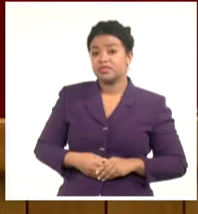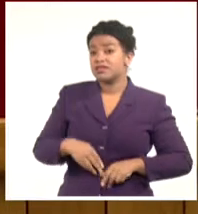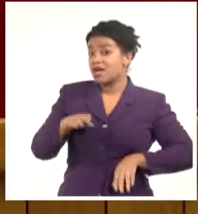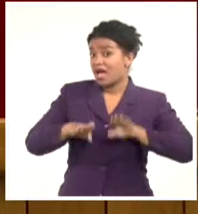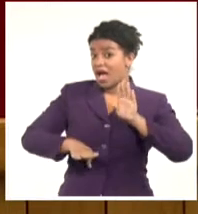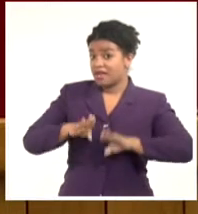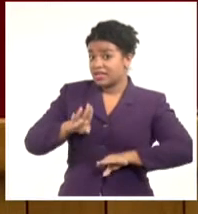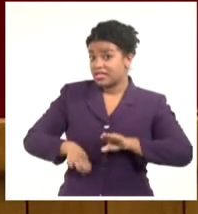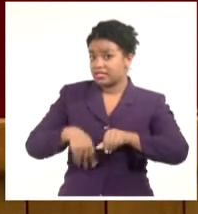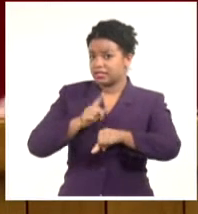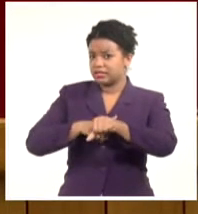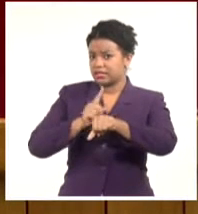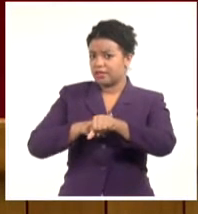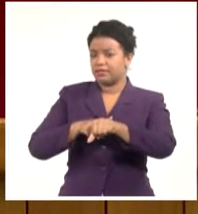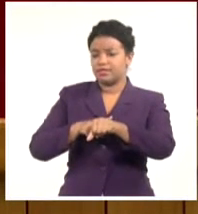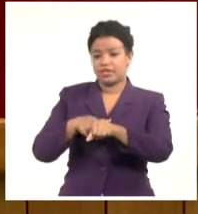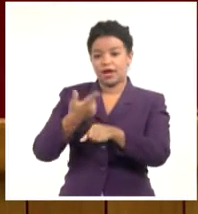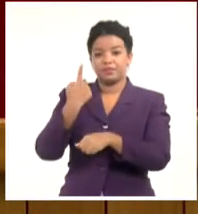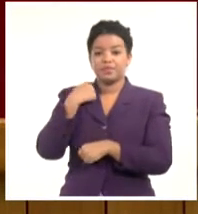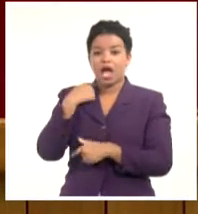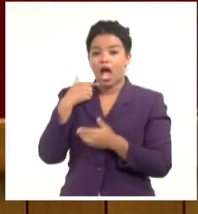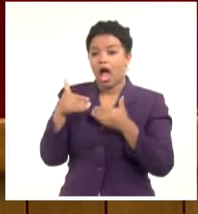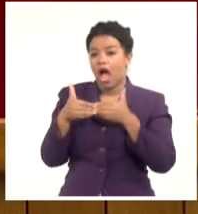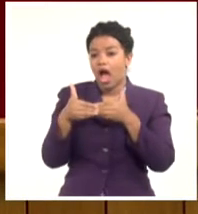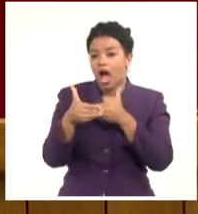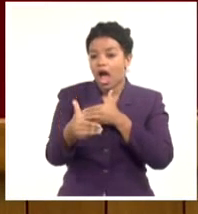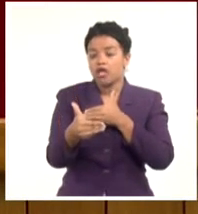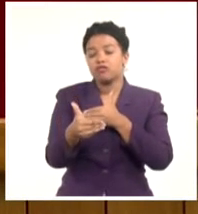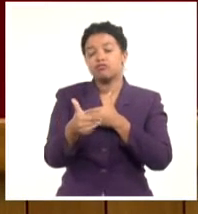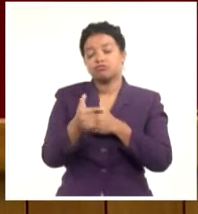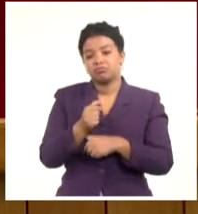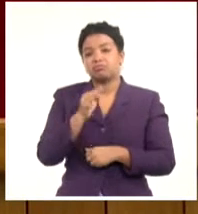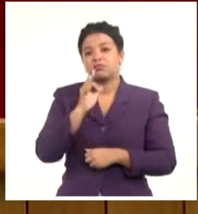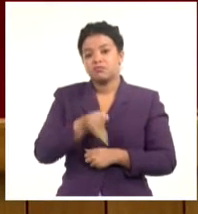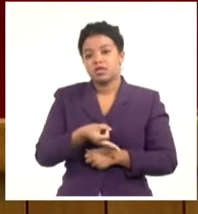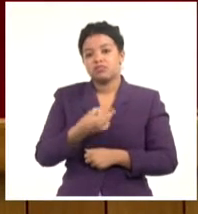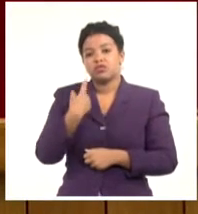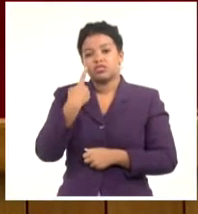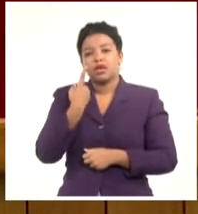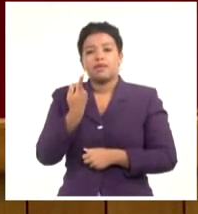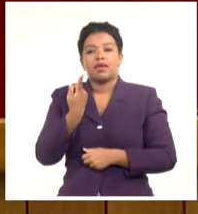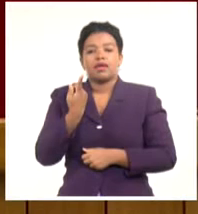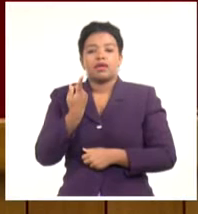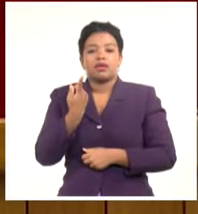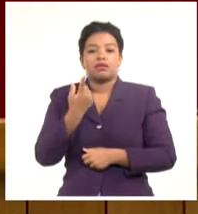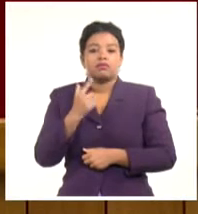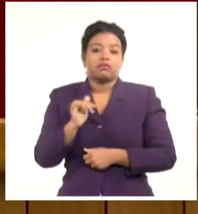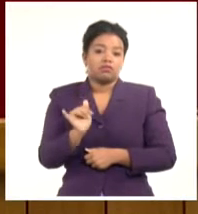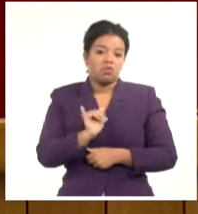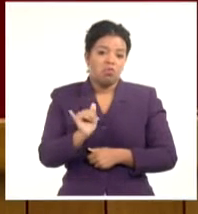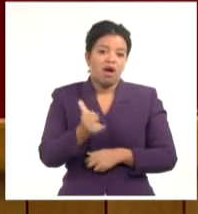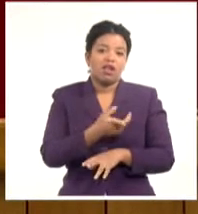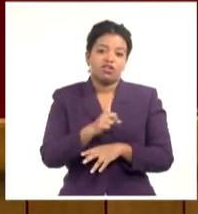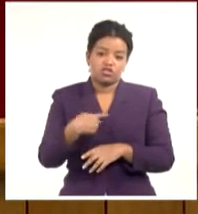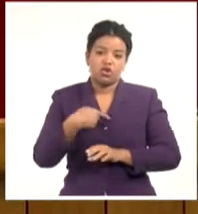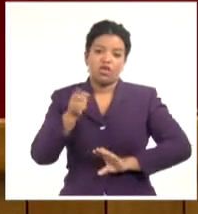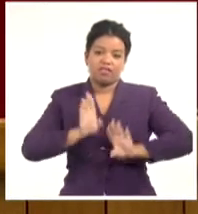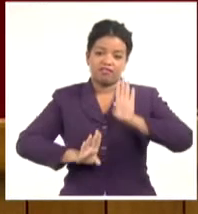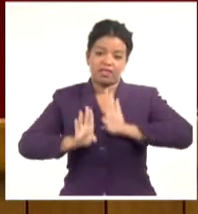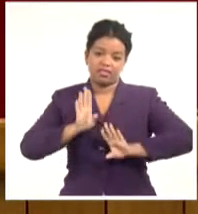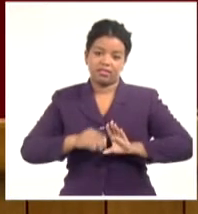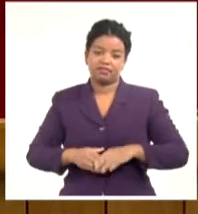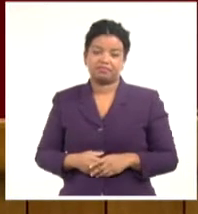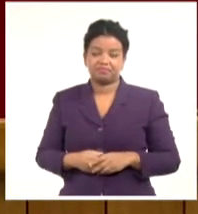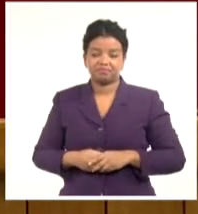al pasar los años, nos resultan, son las menos, un poco inmaduras e idealistas. La FEU de hoy